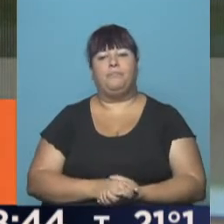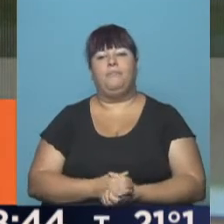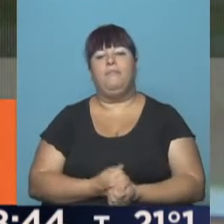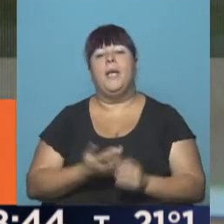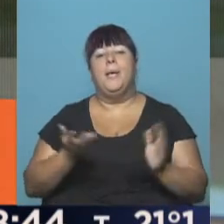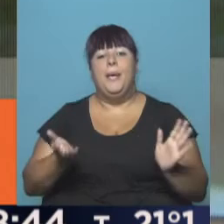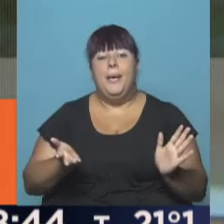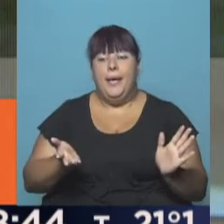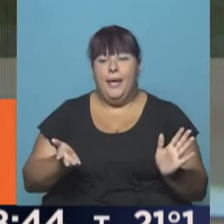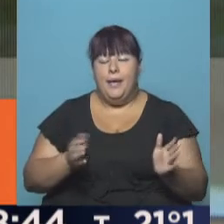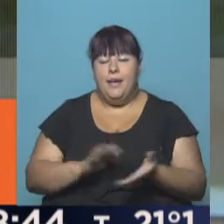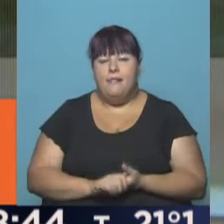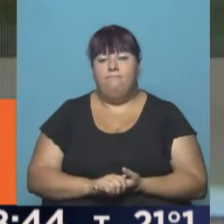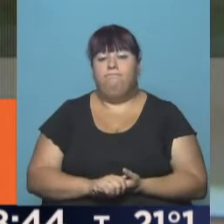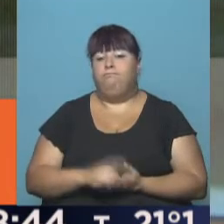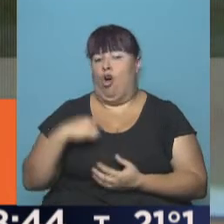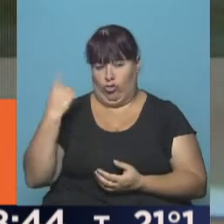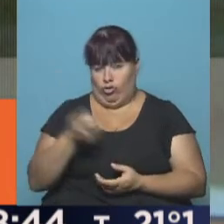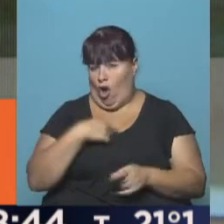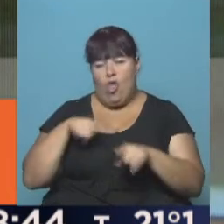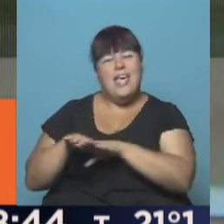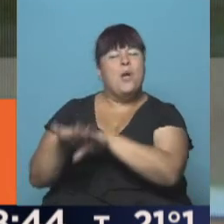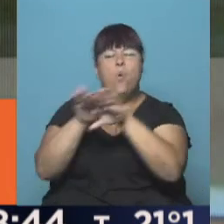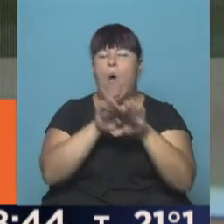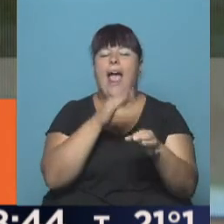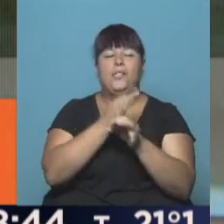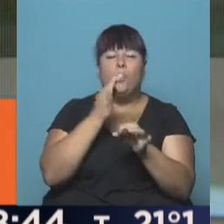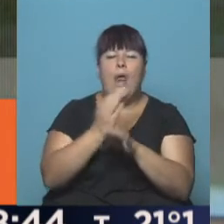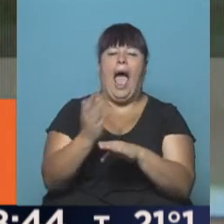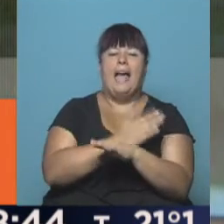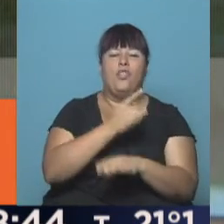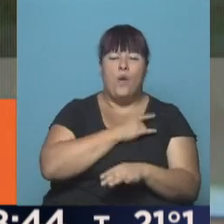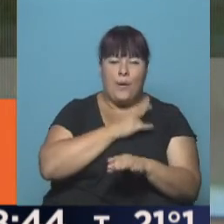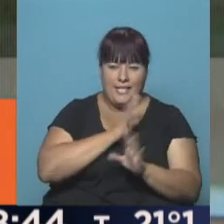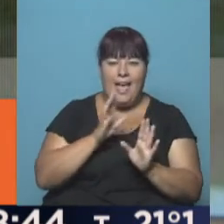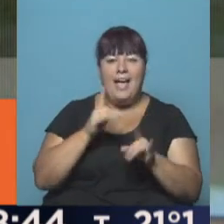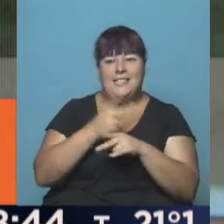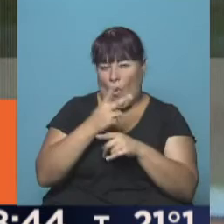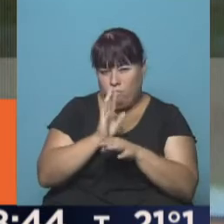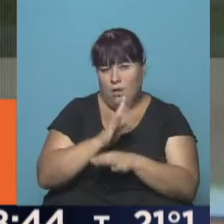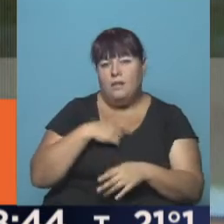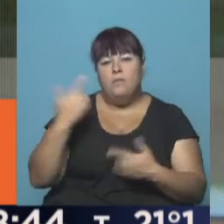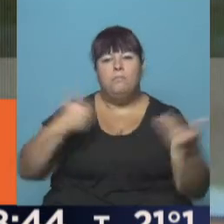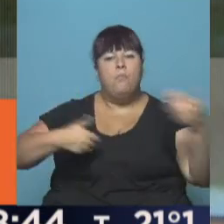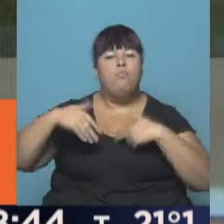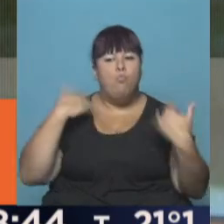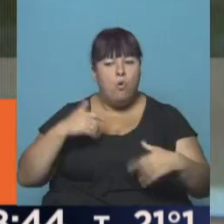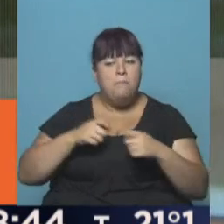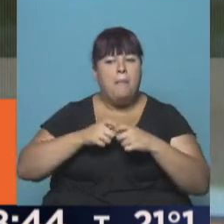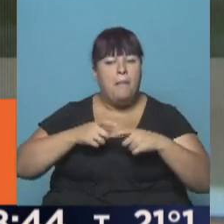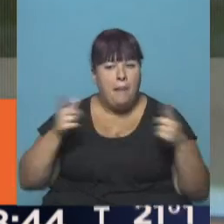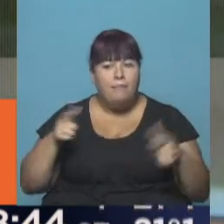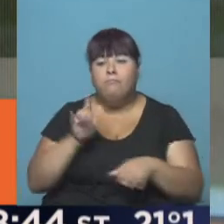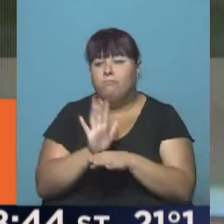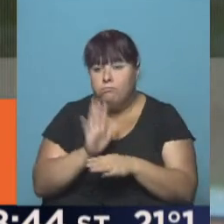pero a todos nos pasa lo mismo a todas las escuelas preuniversitarias nos pasa que tenemos una demanda muy alta cada vez más